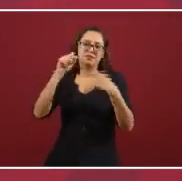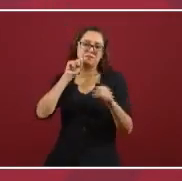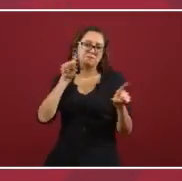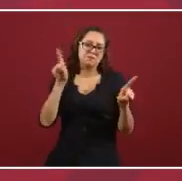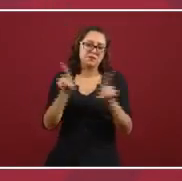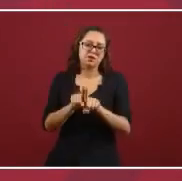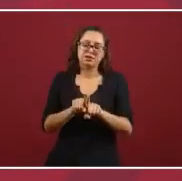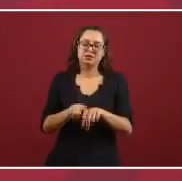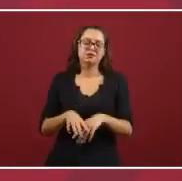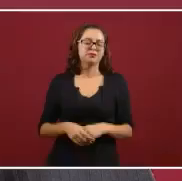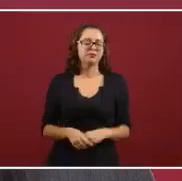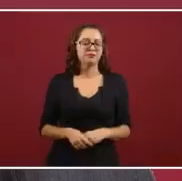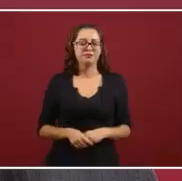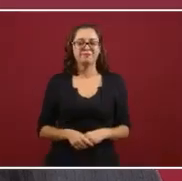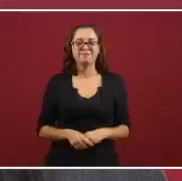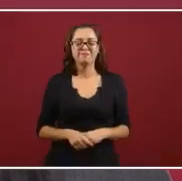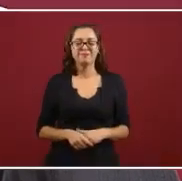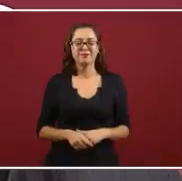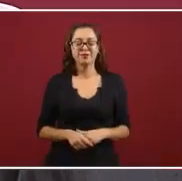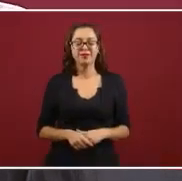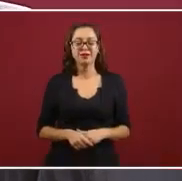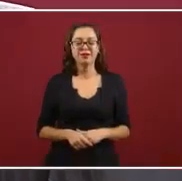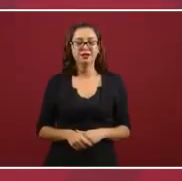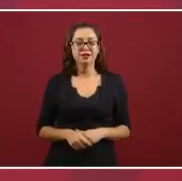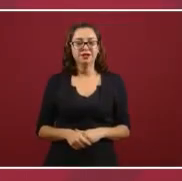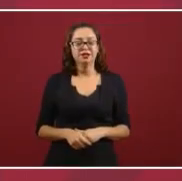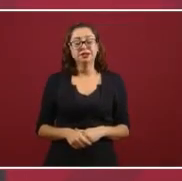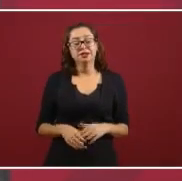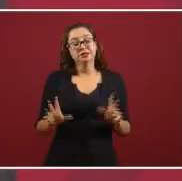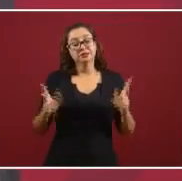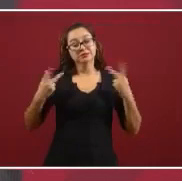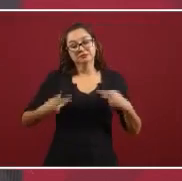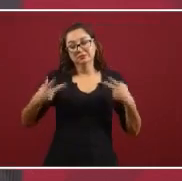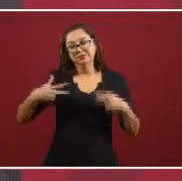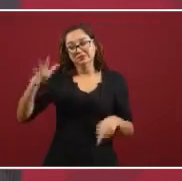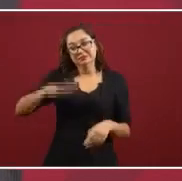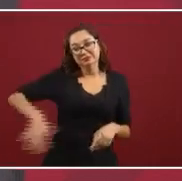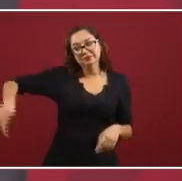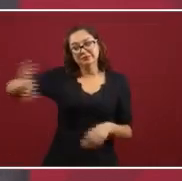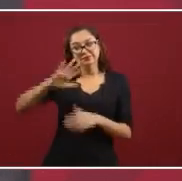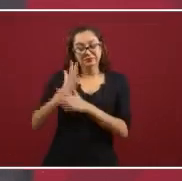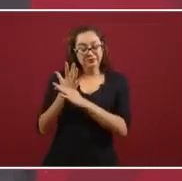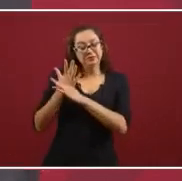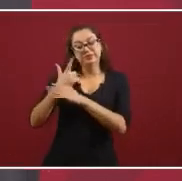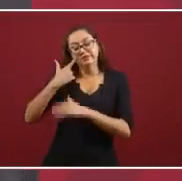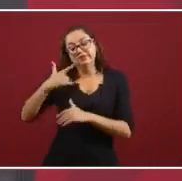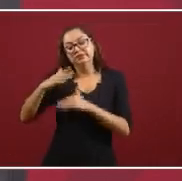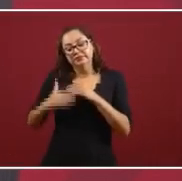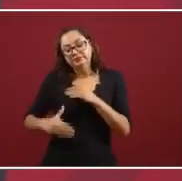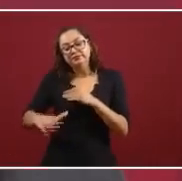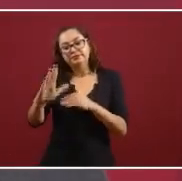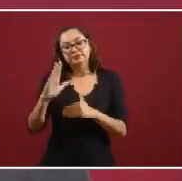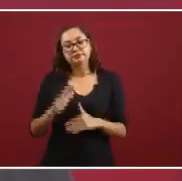y eso lo va a decidir el pueblo y el corrido lo dirá. Muy bien.